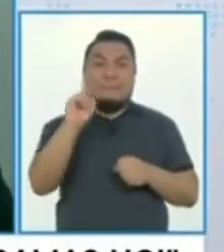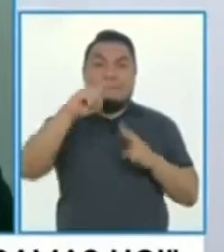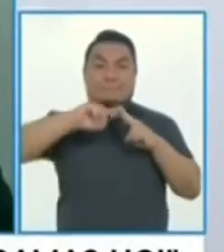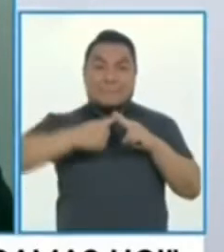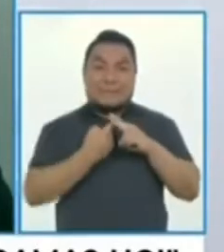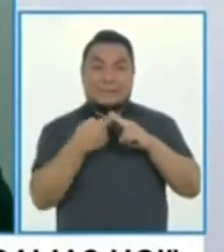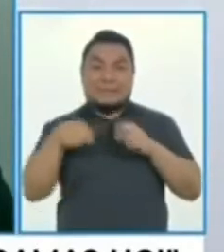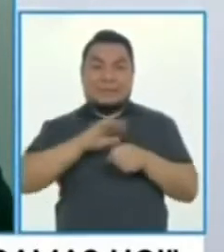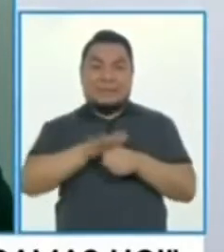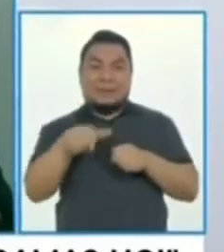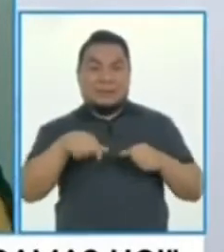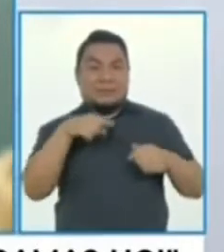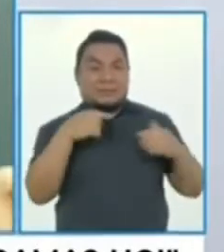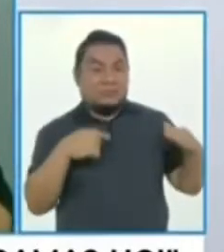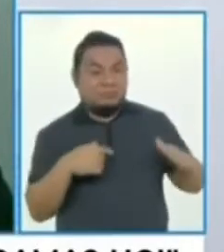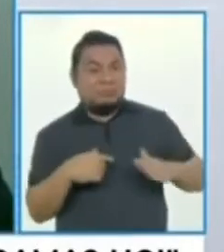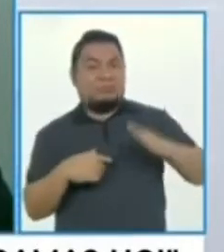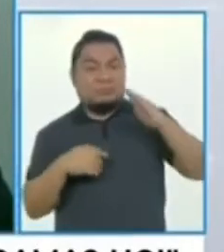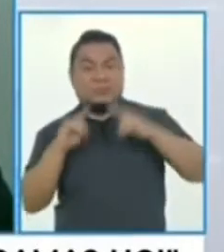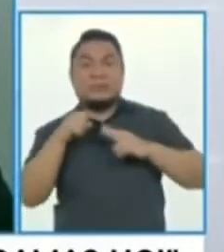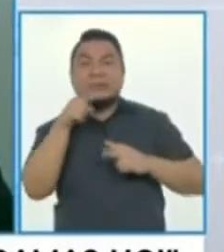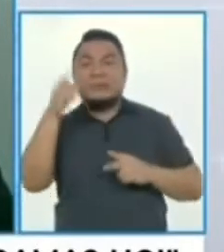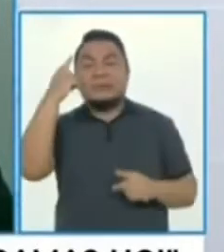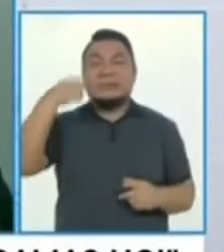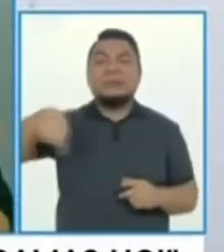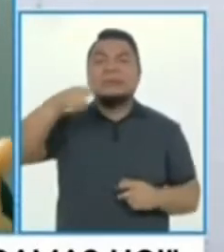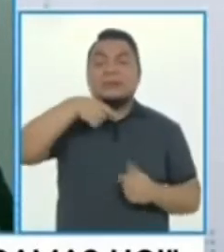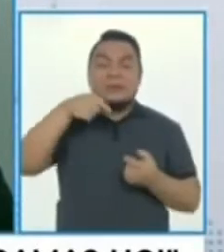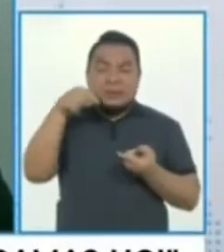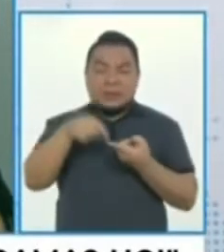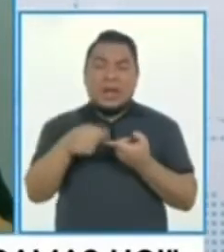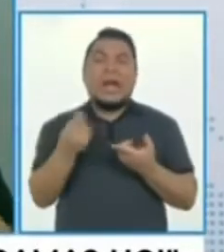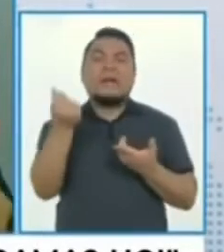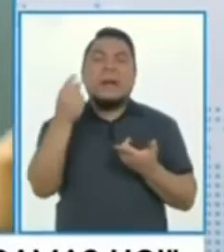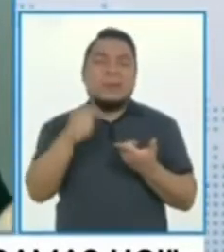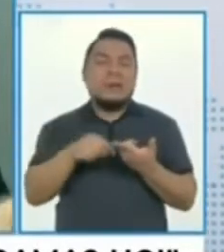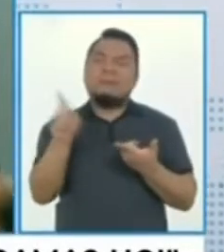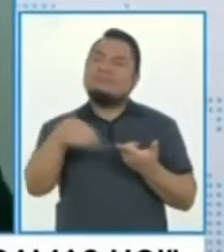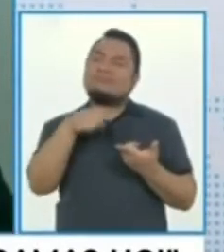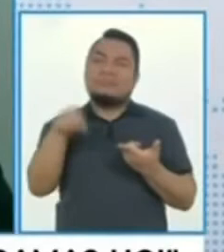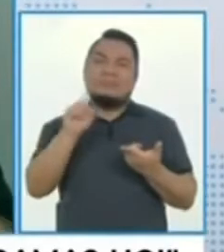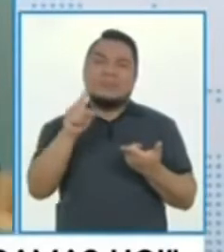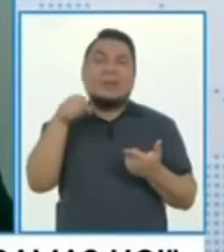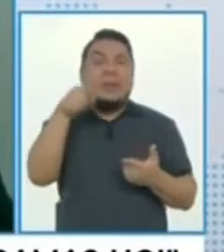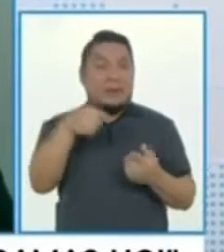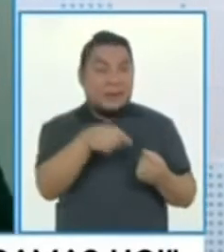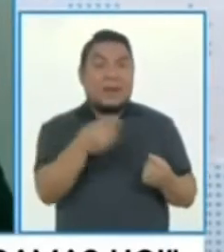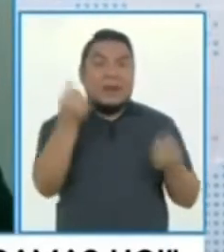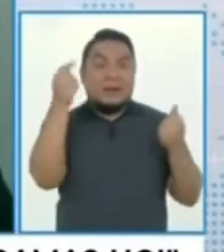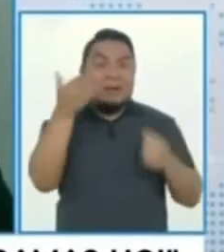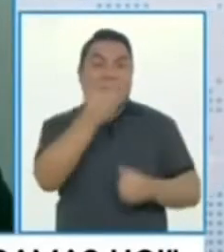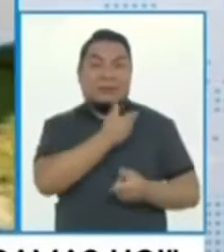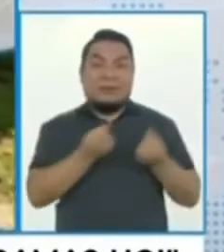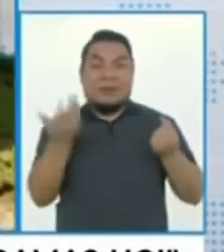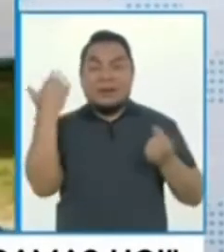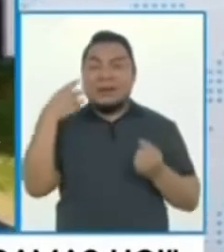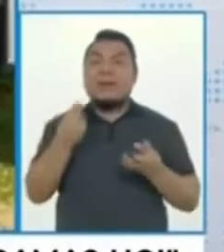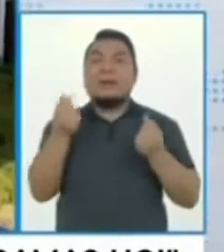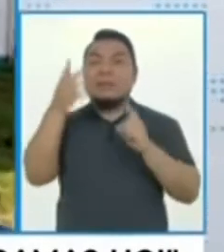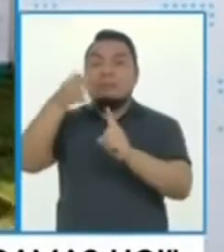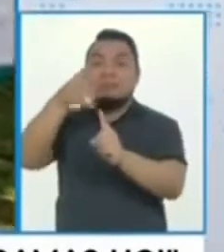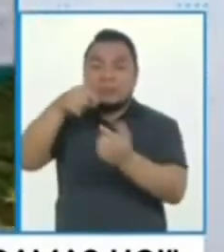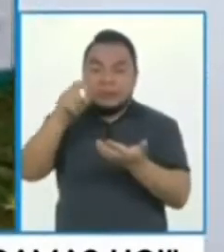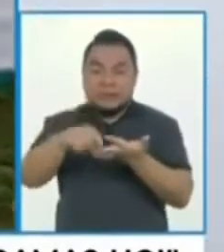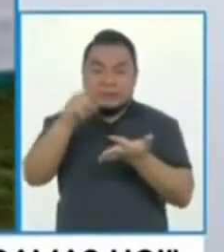de la pandemia, se cuestionaba mucho el uso de las pruebas rápidas o serológicas, que era la principal arma que usaba el gobierno para la detección de